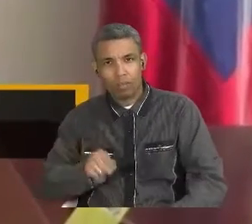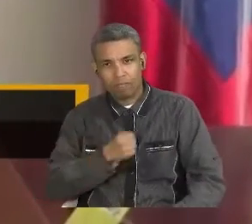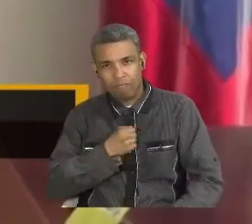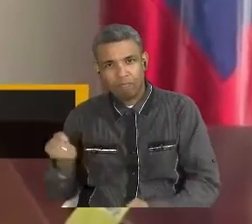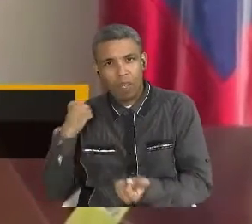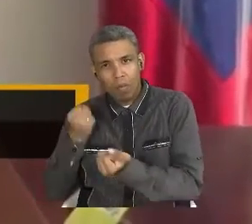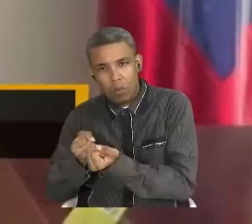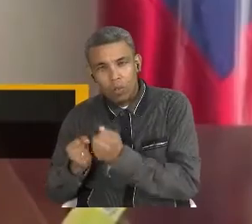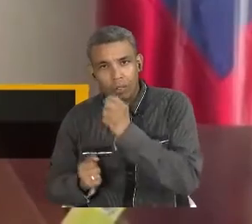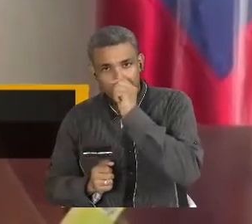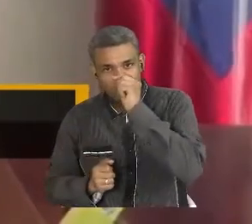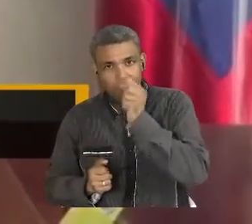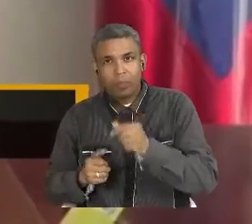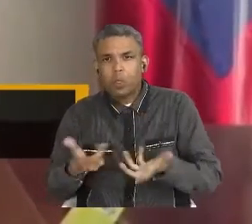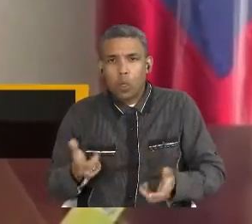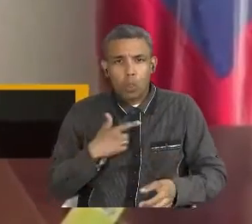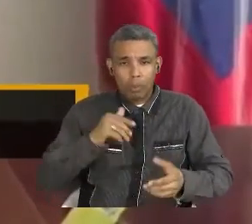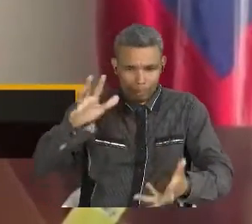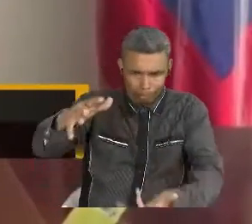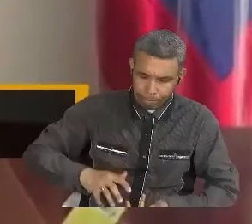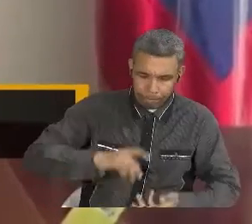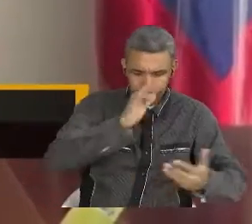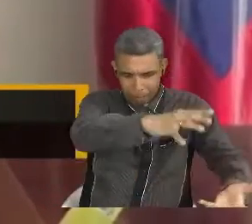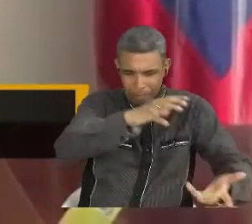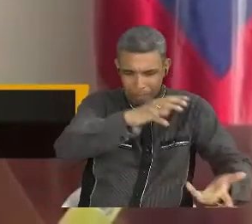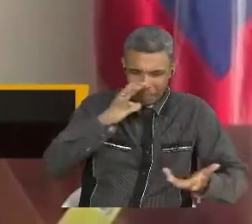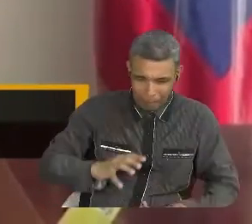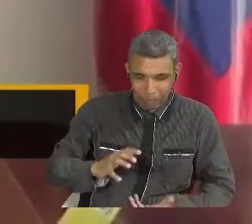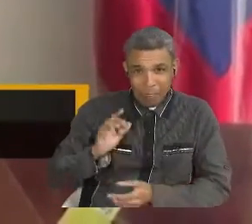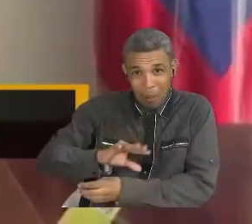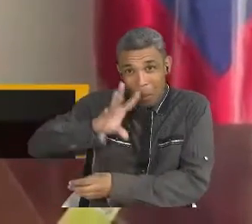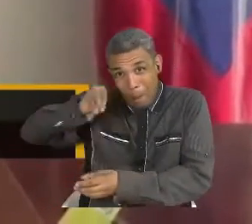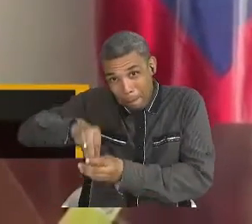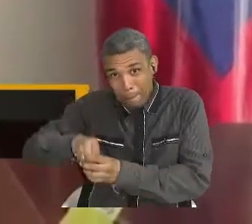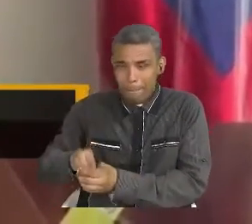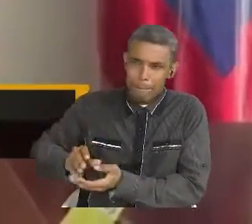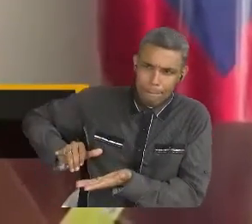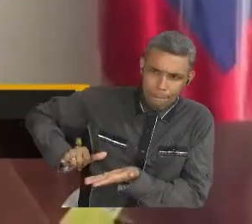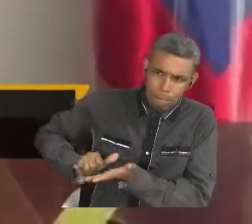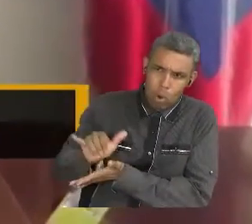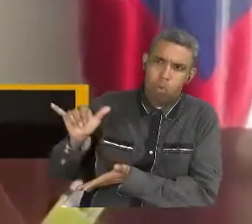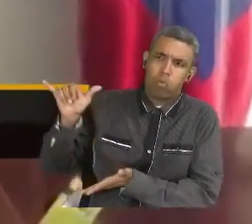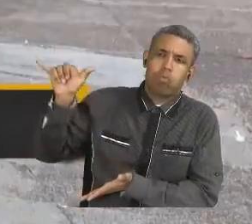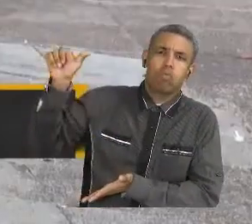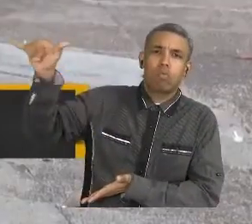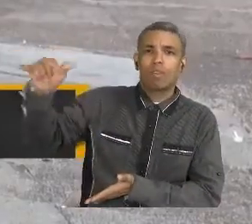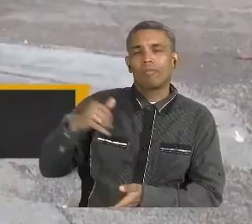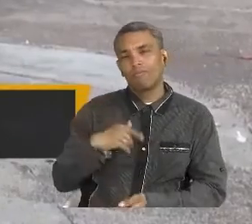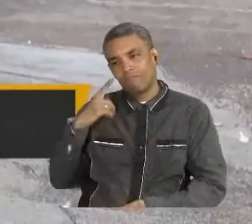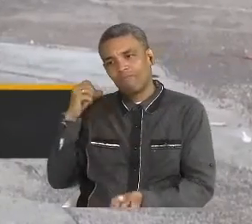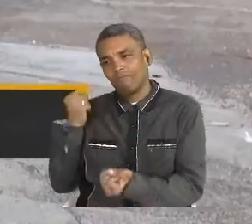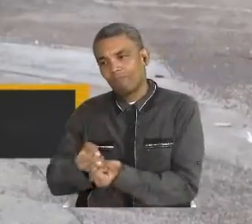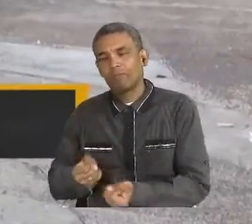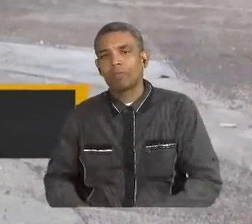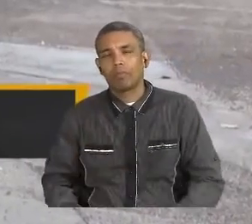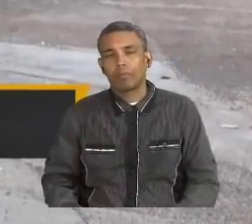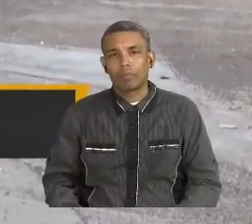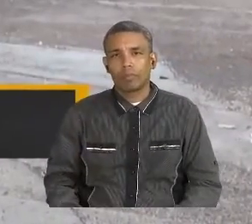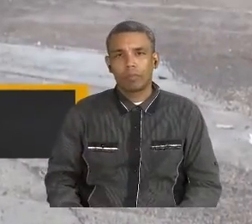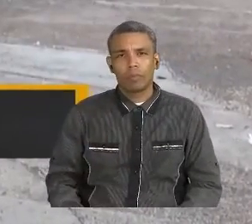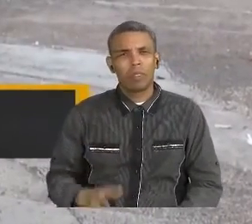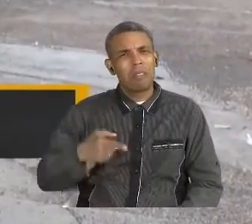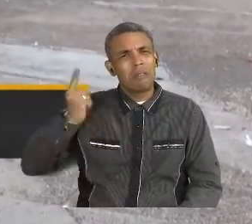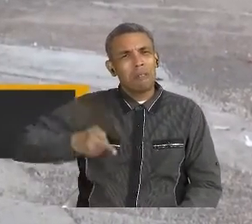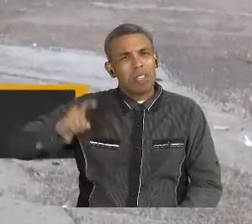directamente en un vuelo de Fuerza Aérea el día jueves y se van a trasladar hacia Mocoa. El gobierno precisó que en